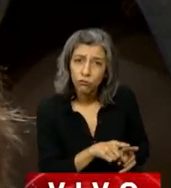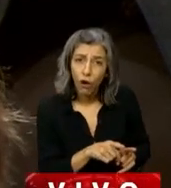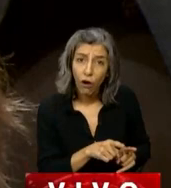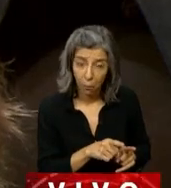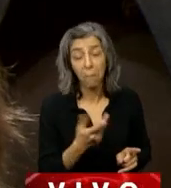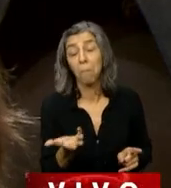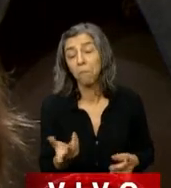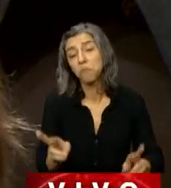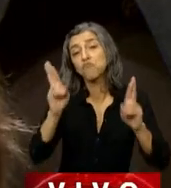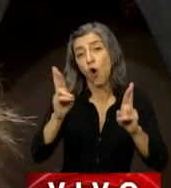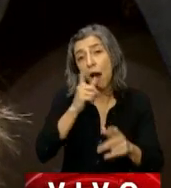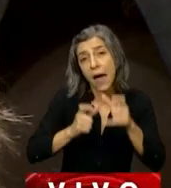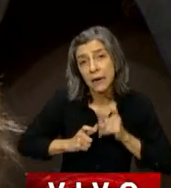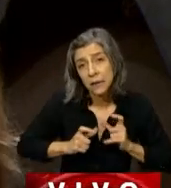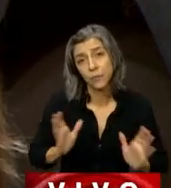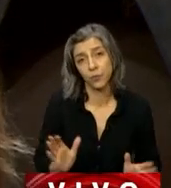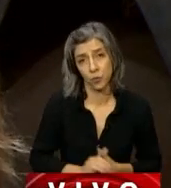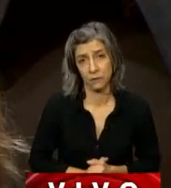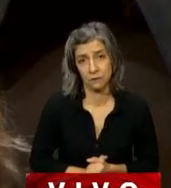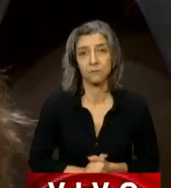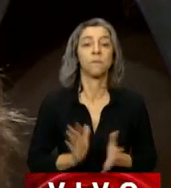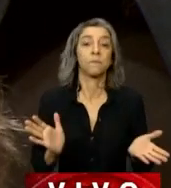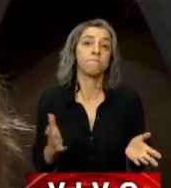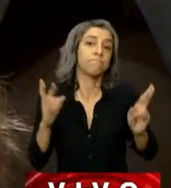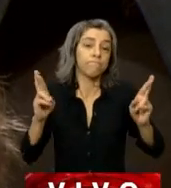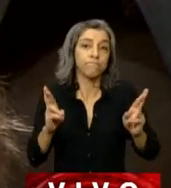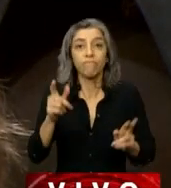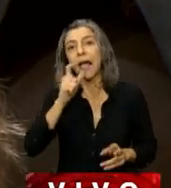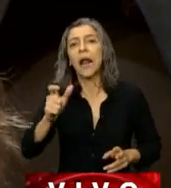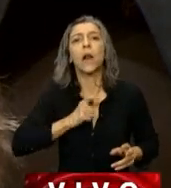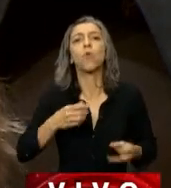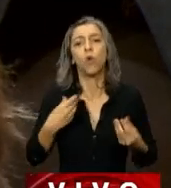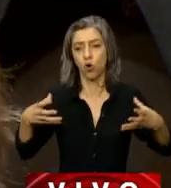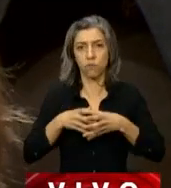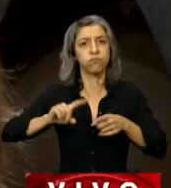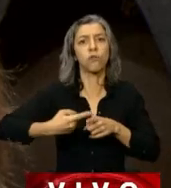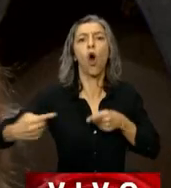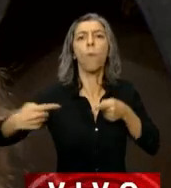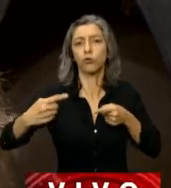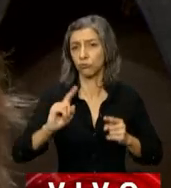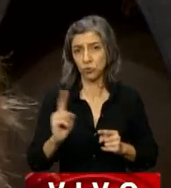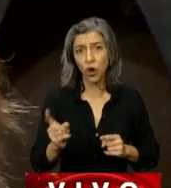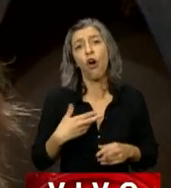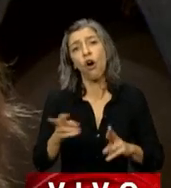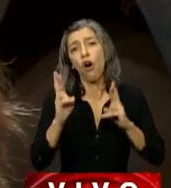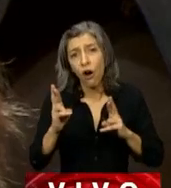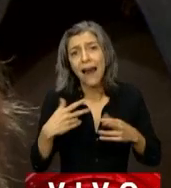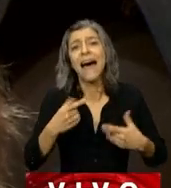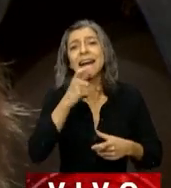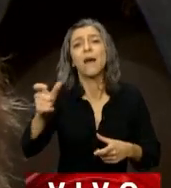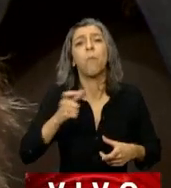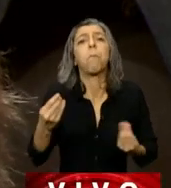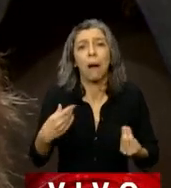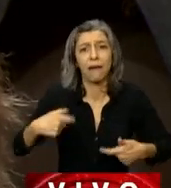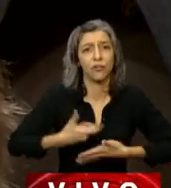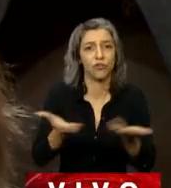puedan responder estos interrogantes, pero no una respuesta a la oposición, sino una respuesta a los 3 millones de